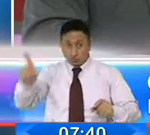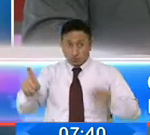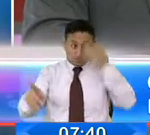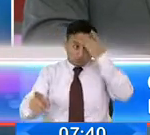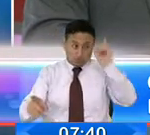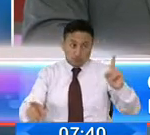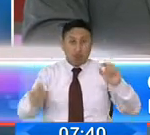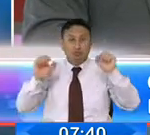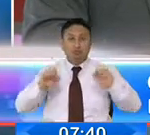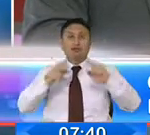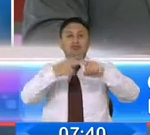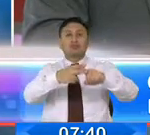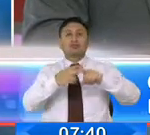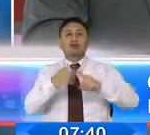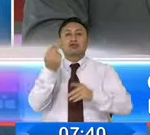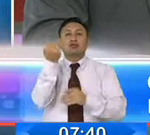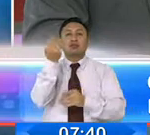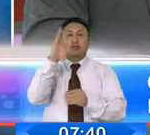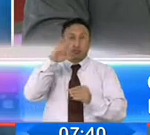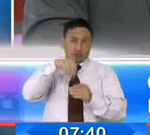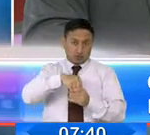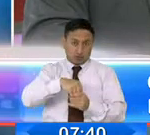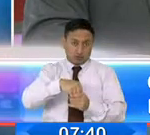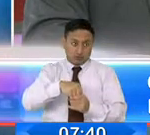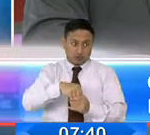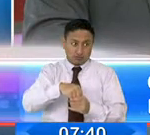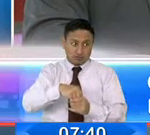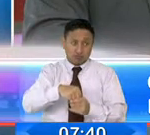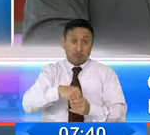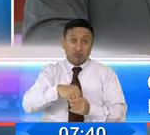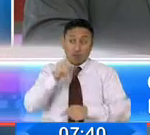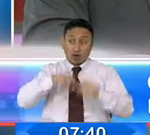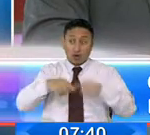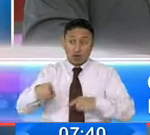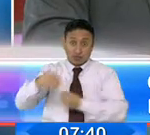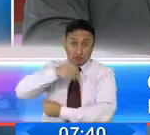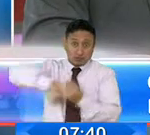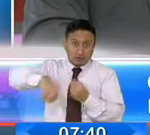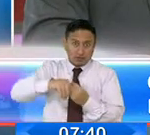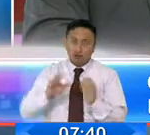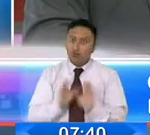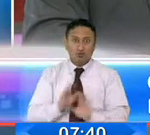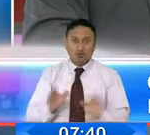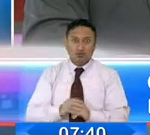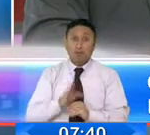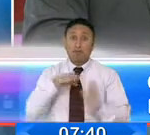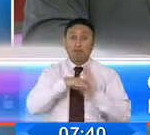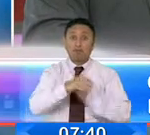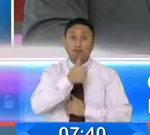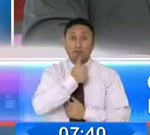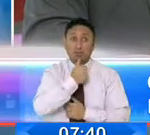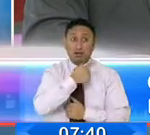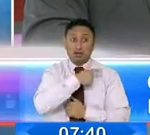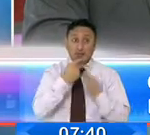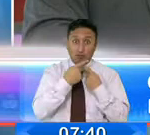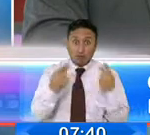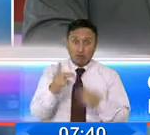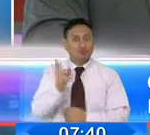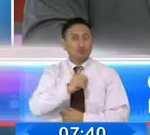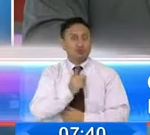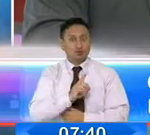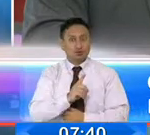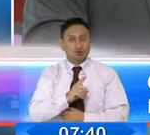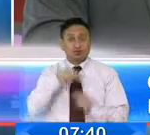fondos, que en cierto caso incluso puede llegar a ser hasta no reembolsables. Esto no lo da la banca privada, esto no lo da la banca pública. Le iba a